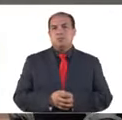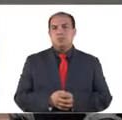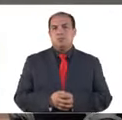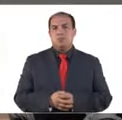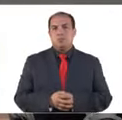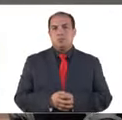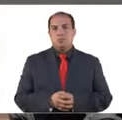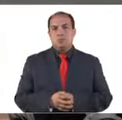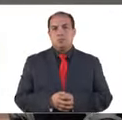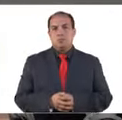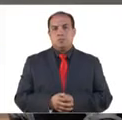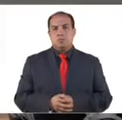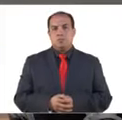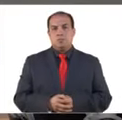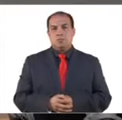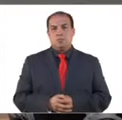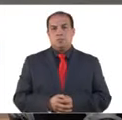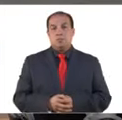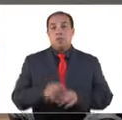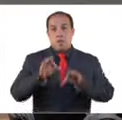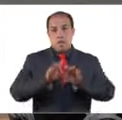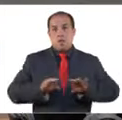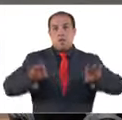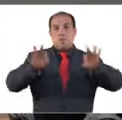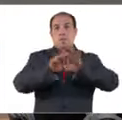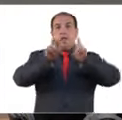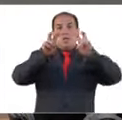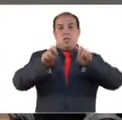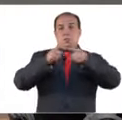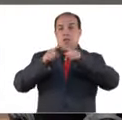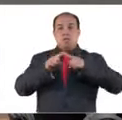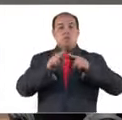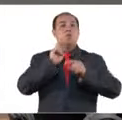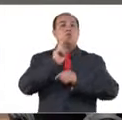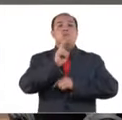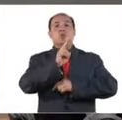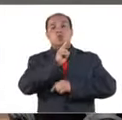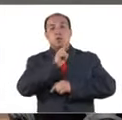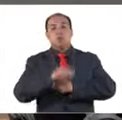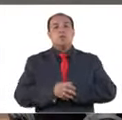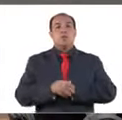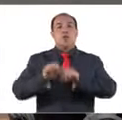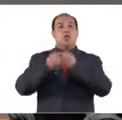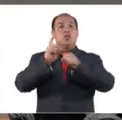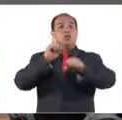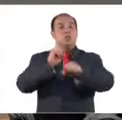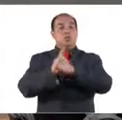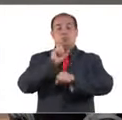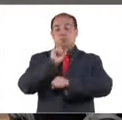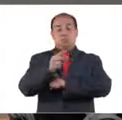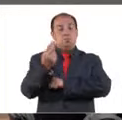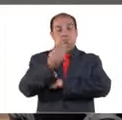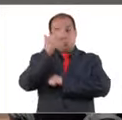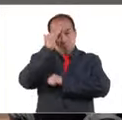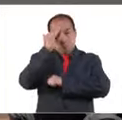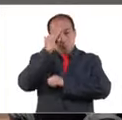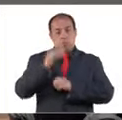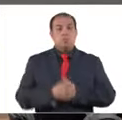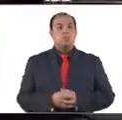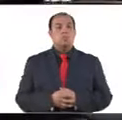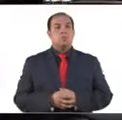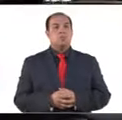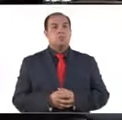Entonces, por supuesto que debe ser un tema relevante para todos los medios y para la sociedad, la ciudadanía. Sí, en